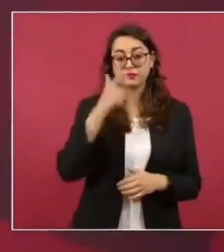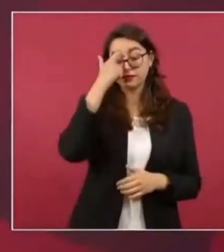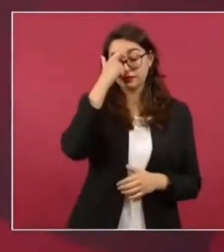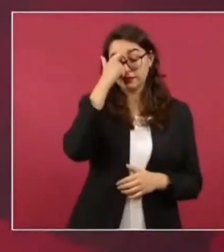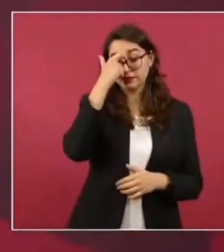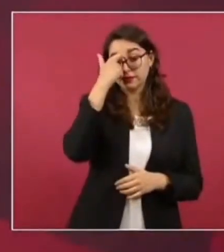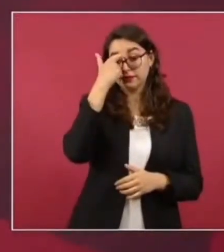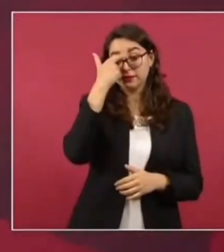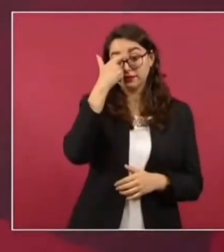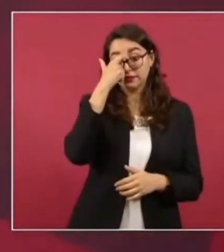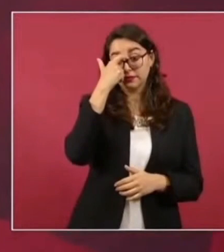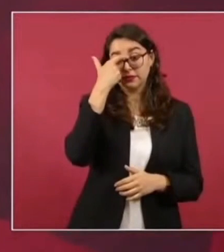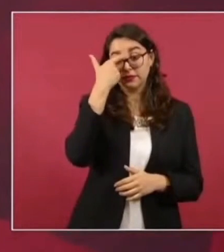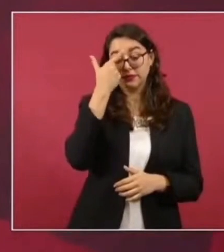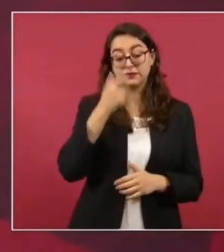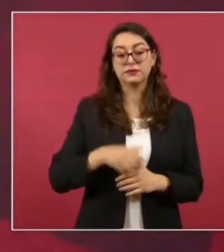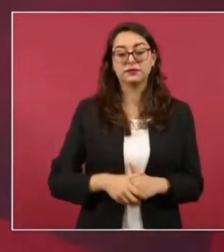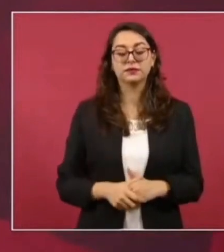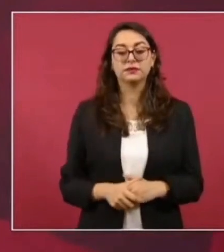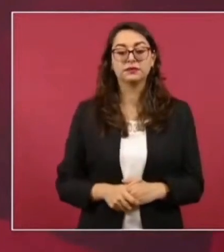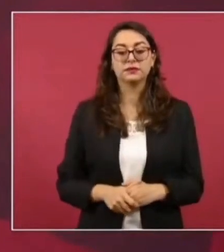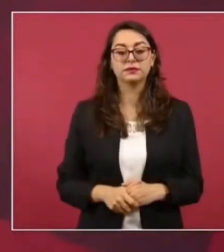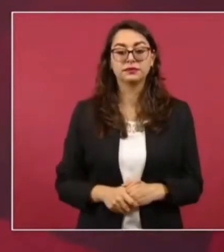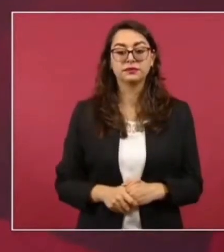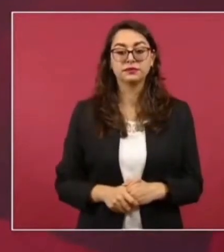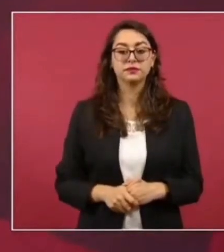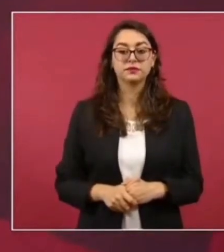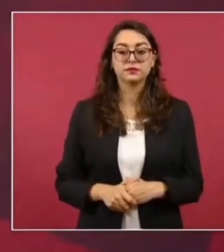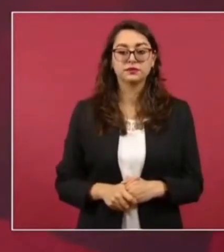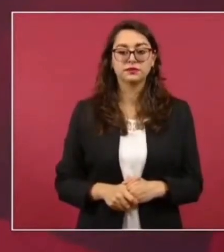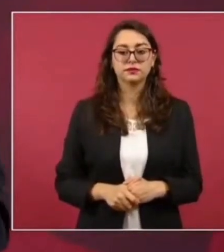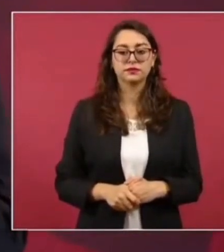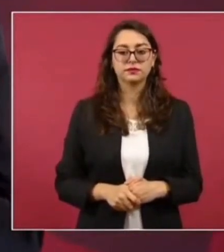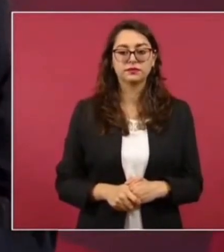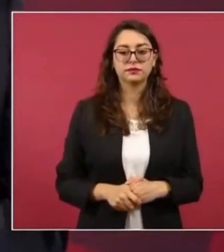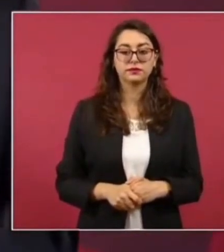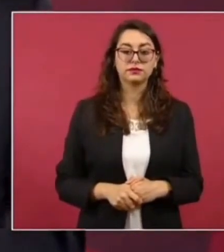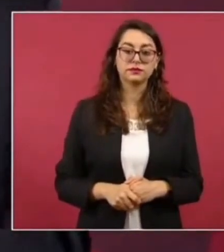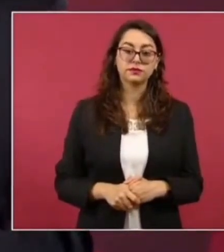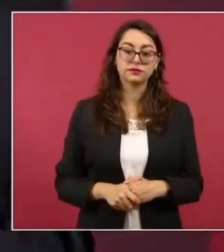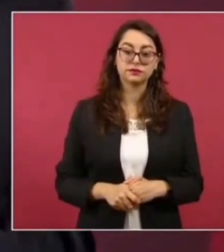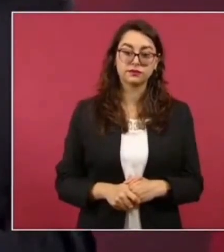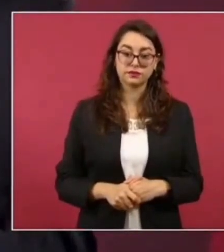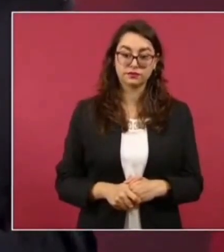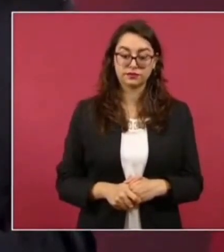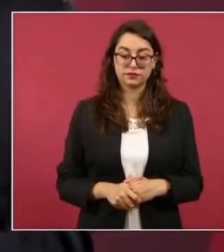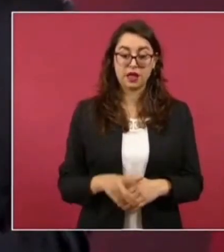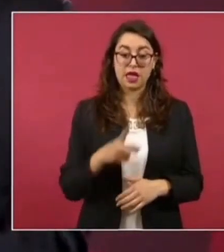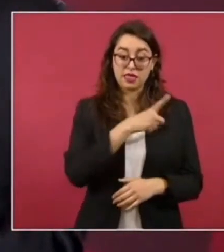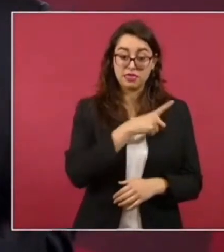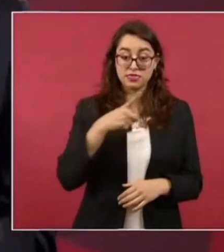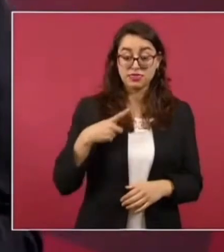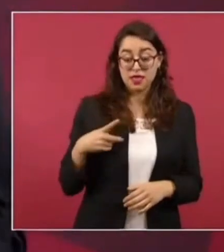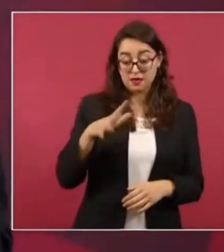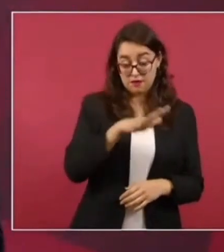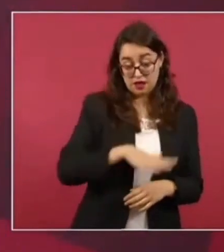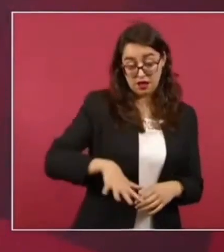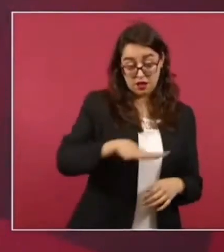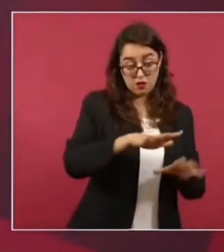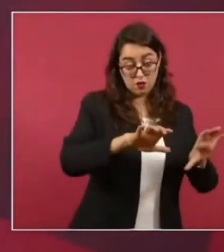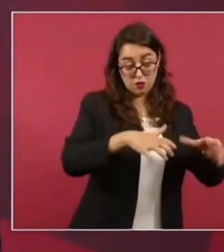las comunidades de donde se lleva el agua